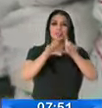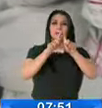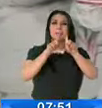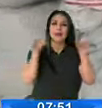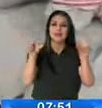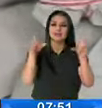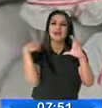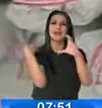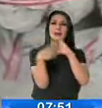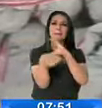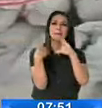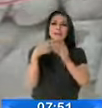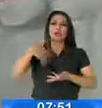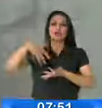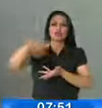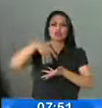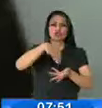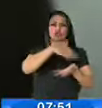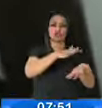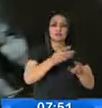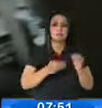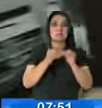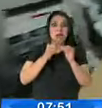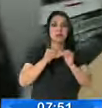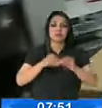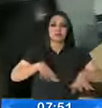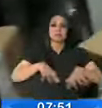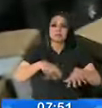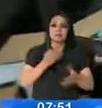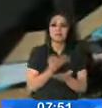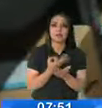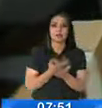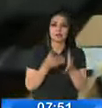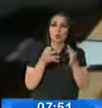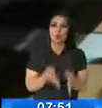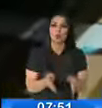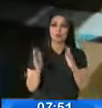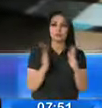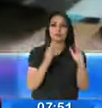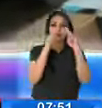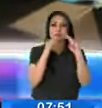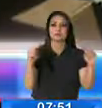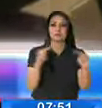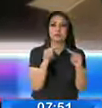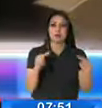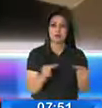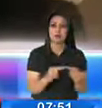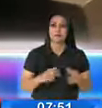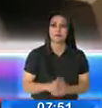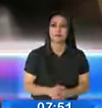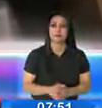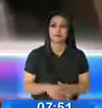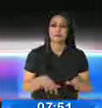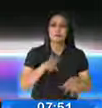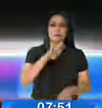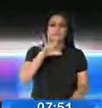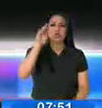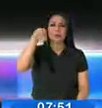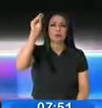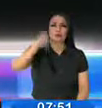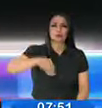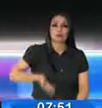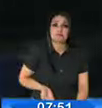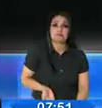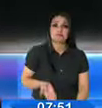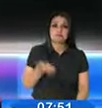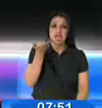courier incrementan considerablemente su operatividad y facturación durante la temporada navideña. Tenemos un aproximado del 25% a partir